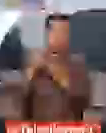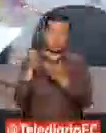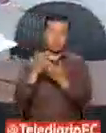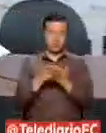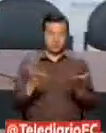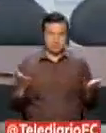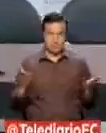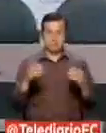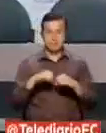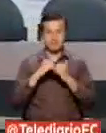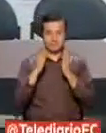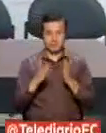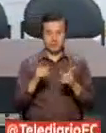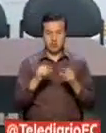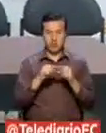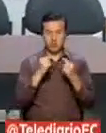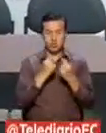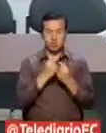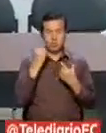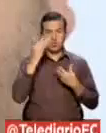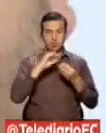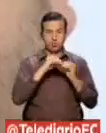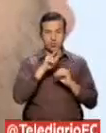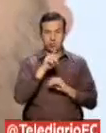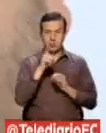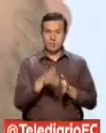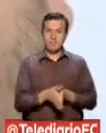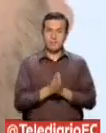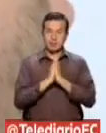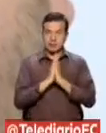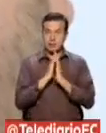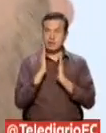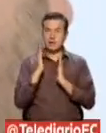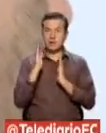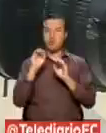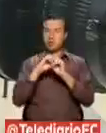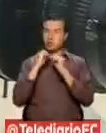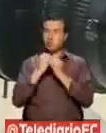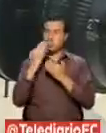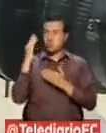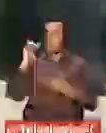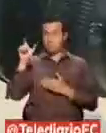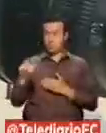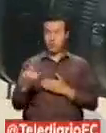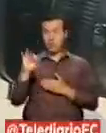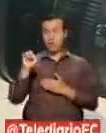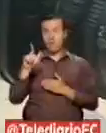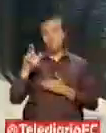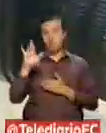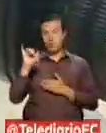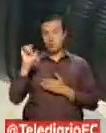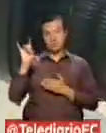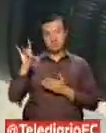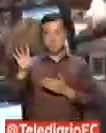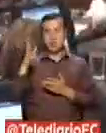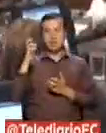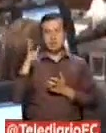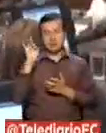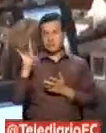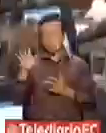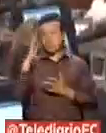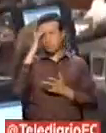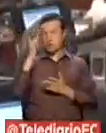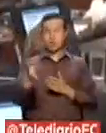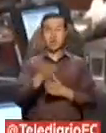El asambleísta de Creo, Fabricio Villamar, lidera el pedido de separación de la organización política de su colega Fernando Flores, quien